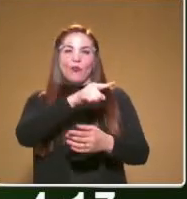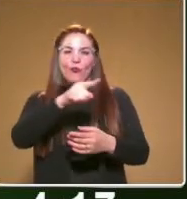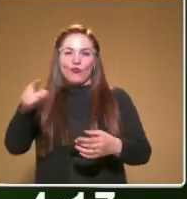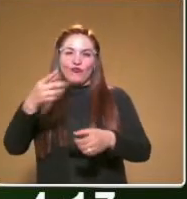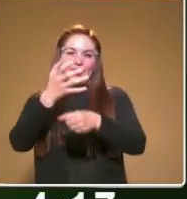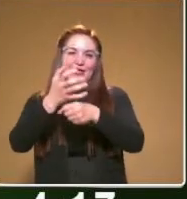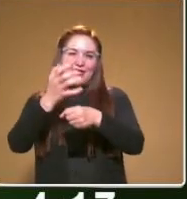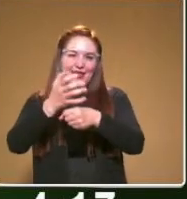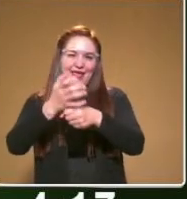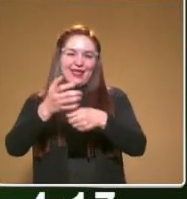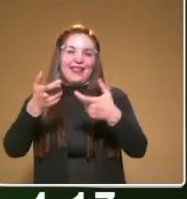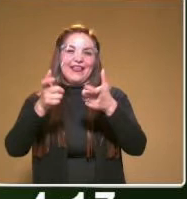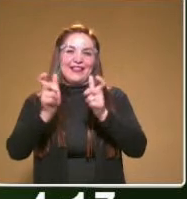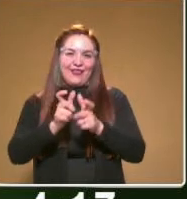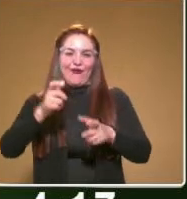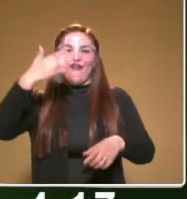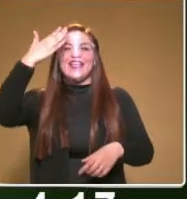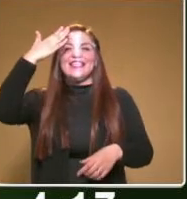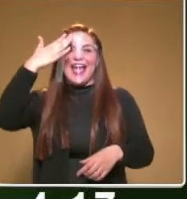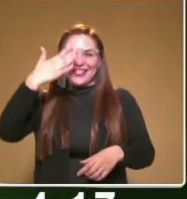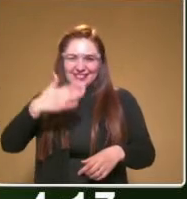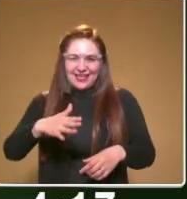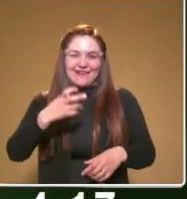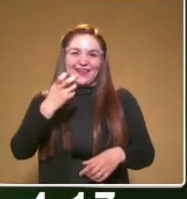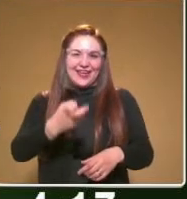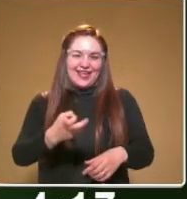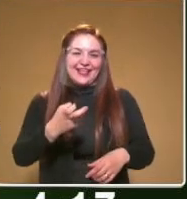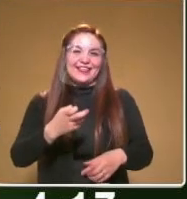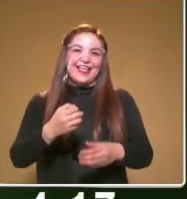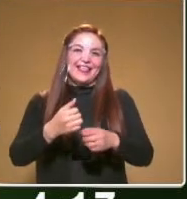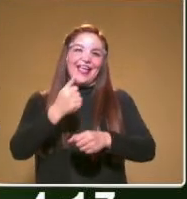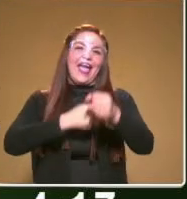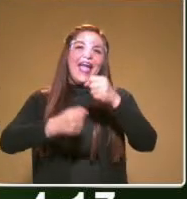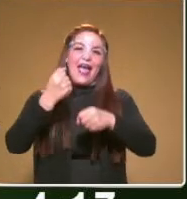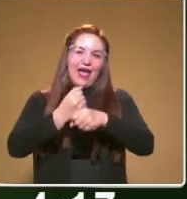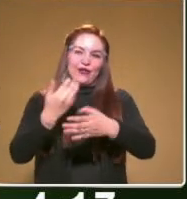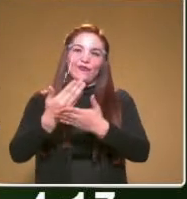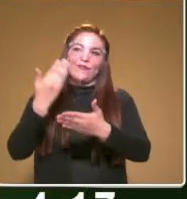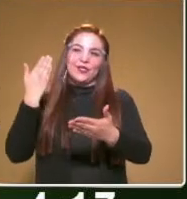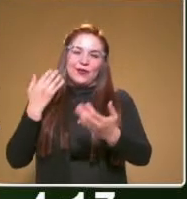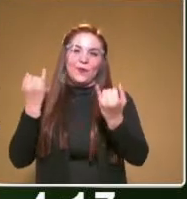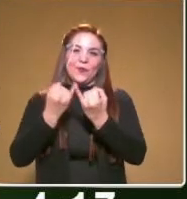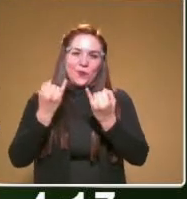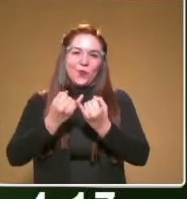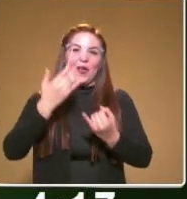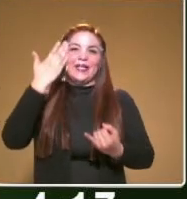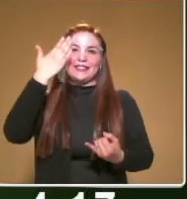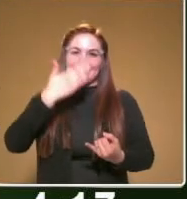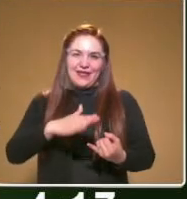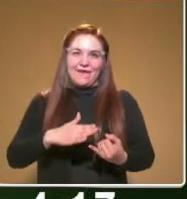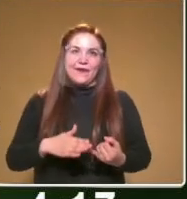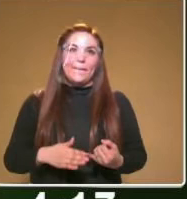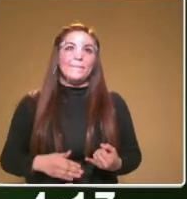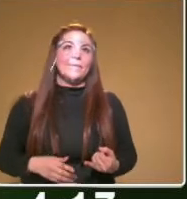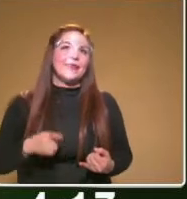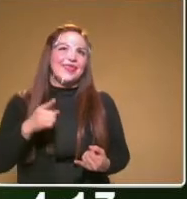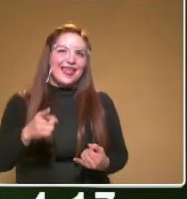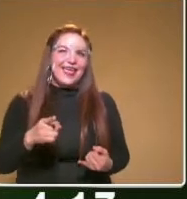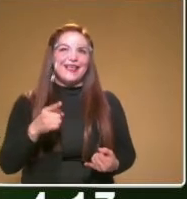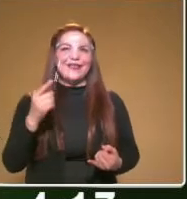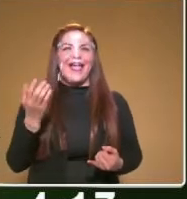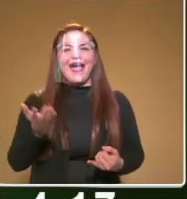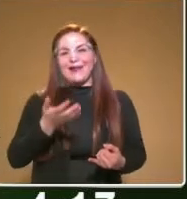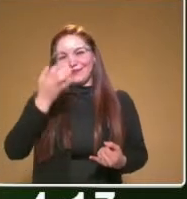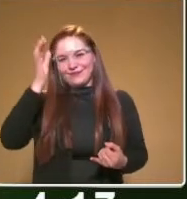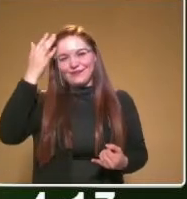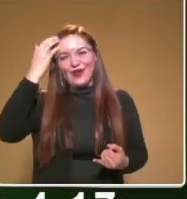nuestros alumnos y alumnas pues ya los han trabajado en sus grados anteriores. Exactamente, que son muy famosos, maestra, pero también hay que